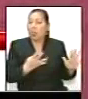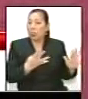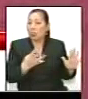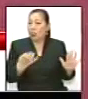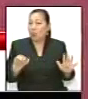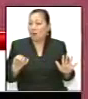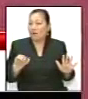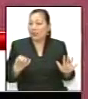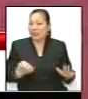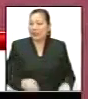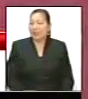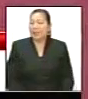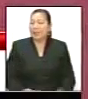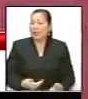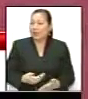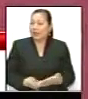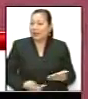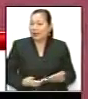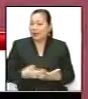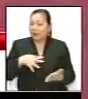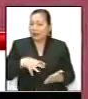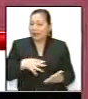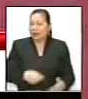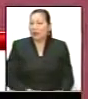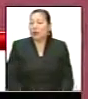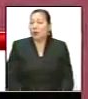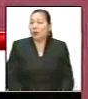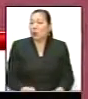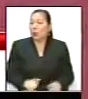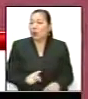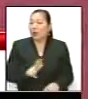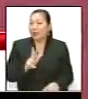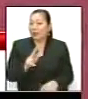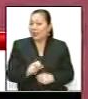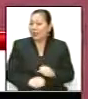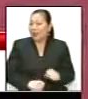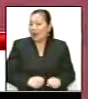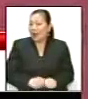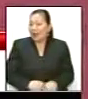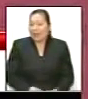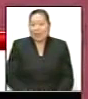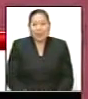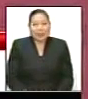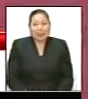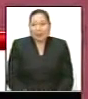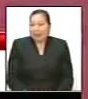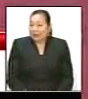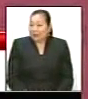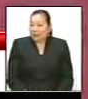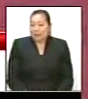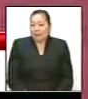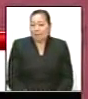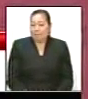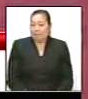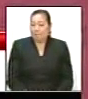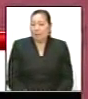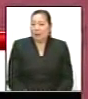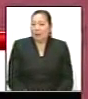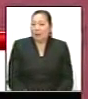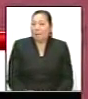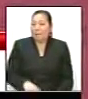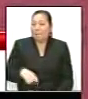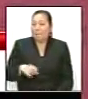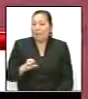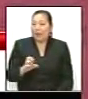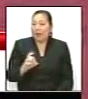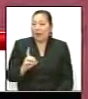900 expedientes en estudio, ¿no? Cuando nos vamos al tercer año, ¿no? En Pedregal, que es la